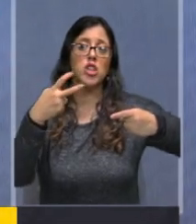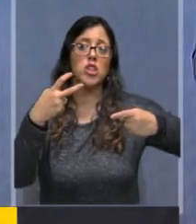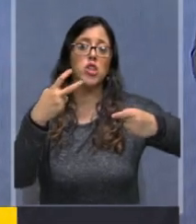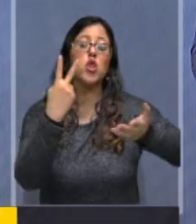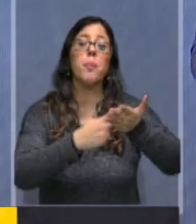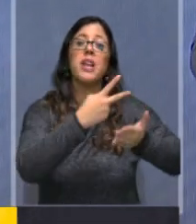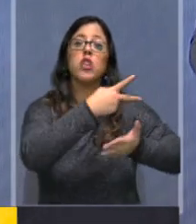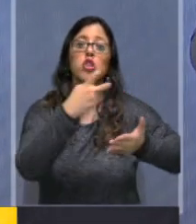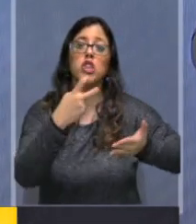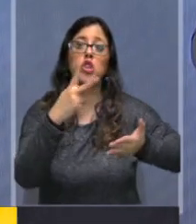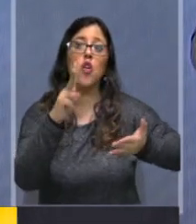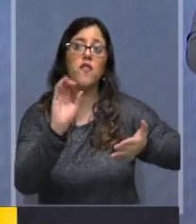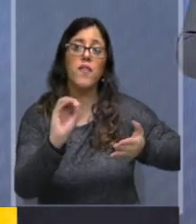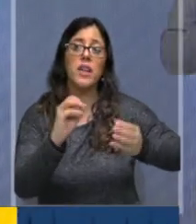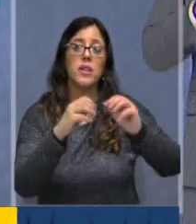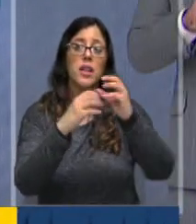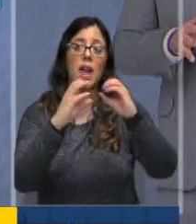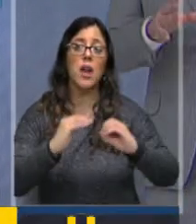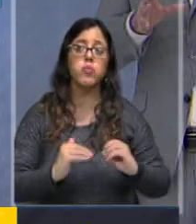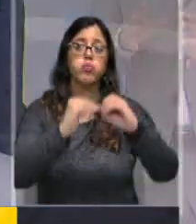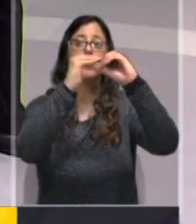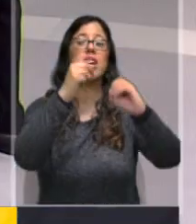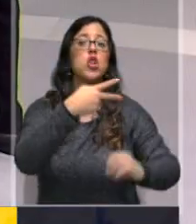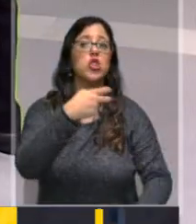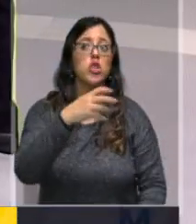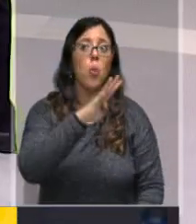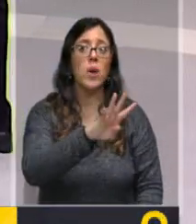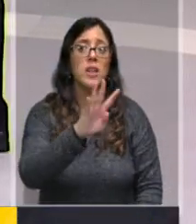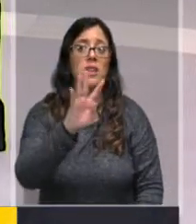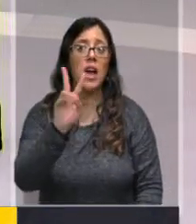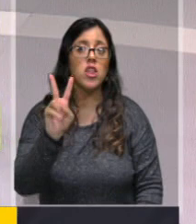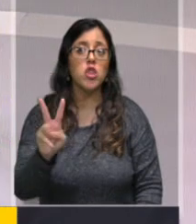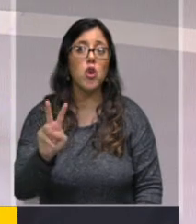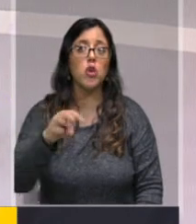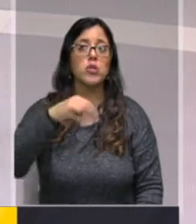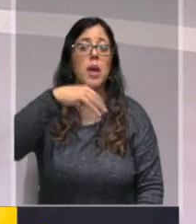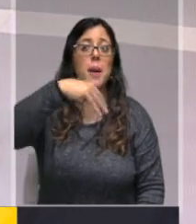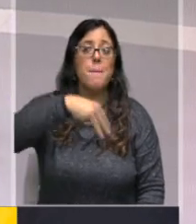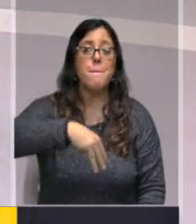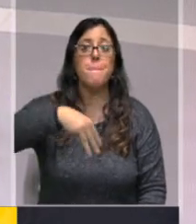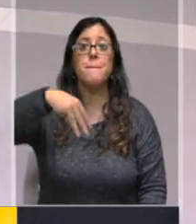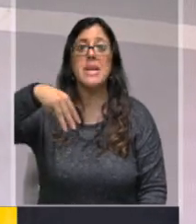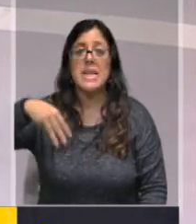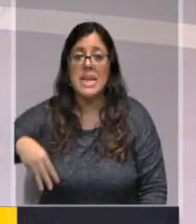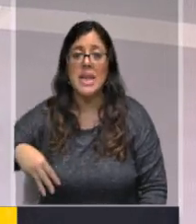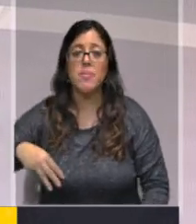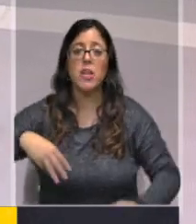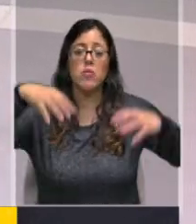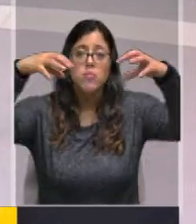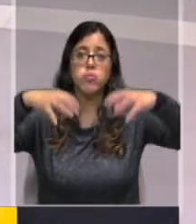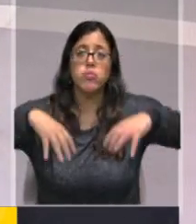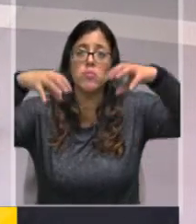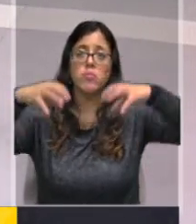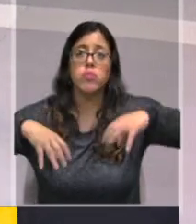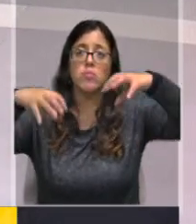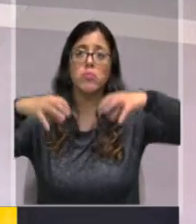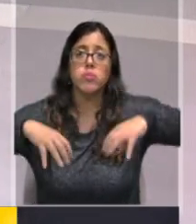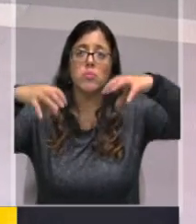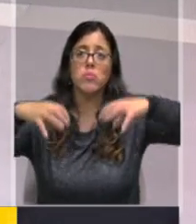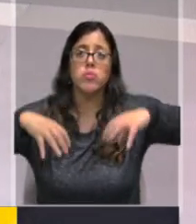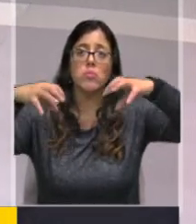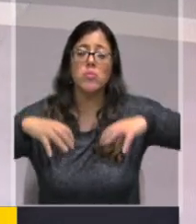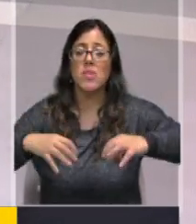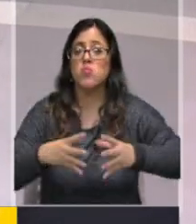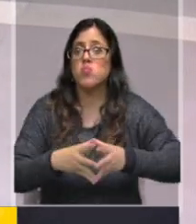mar, 242 milímetros, 242 litros de agua por cada metro cuadrado. Para dimensionar la cantidad de